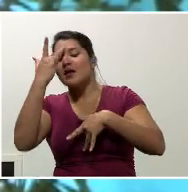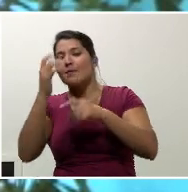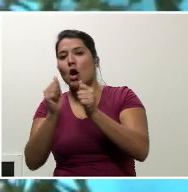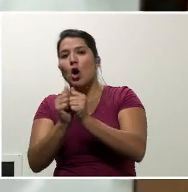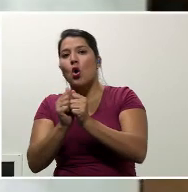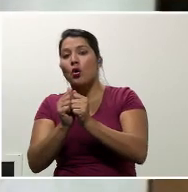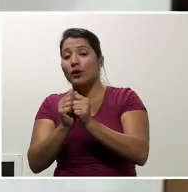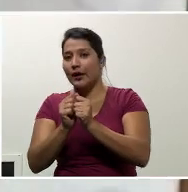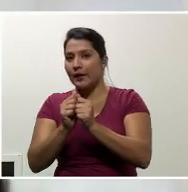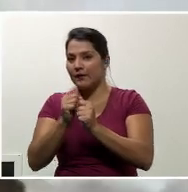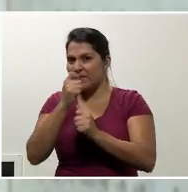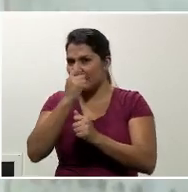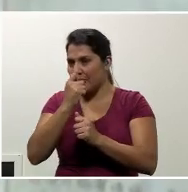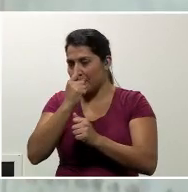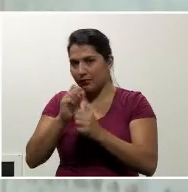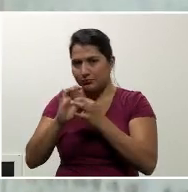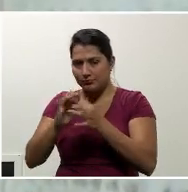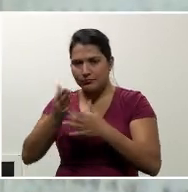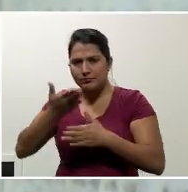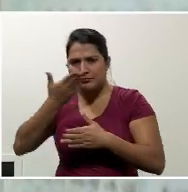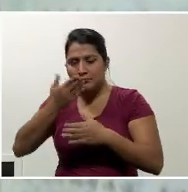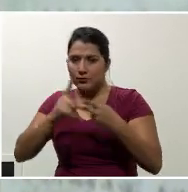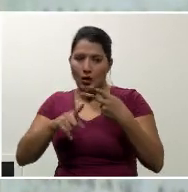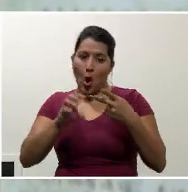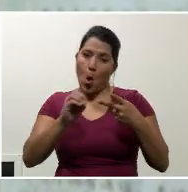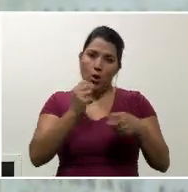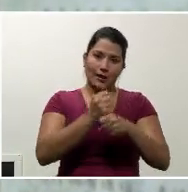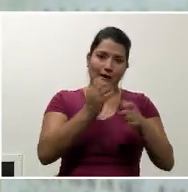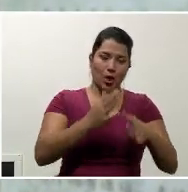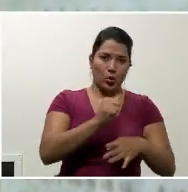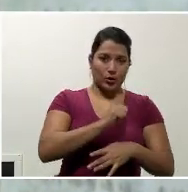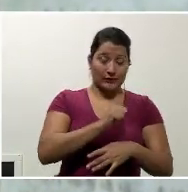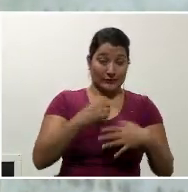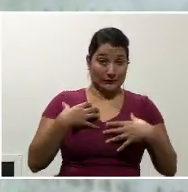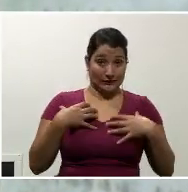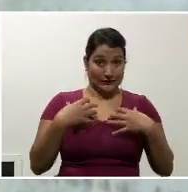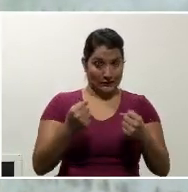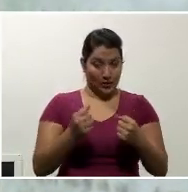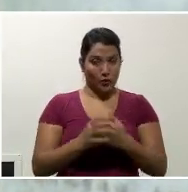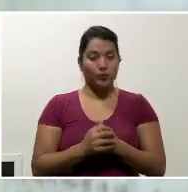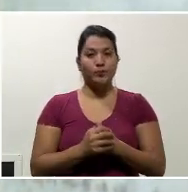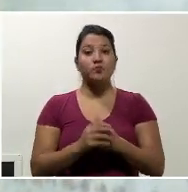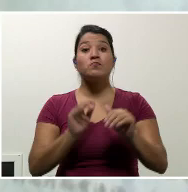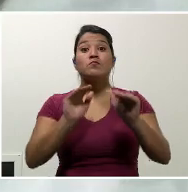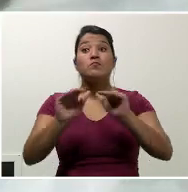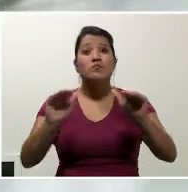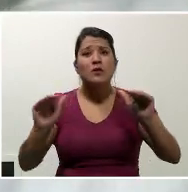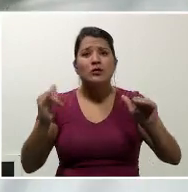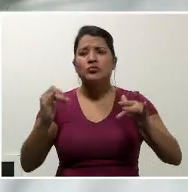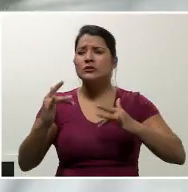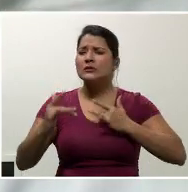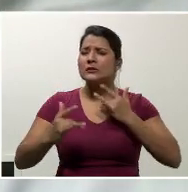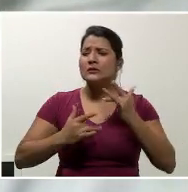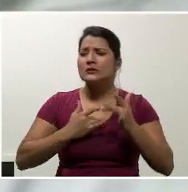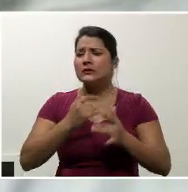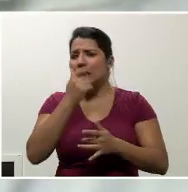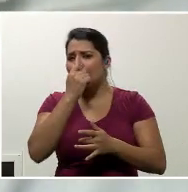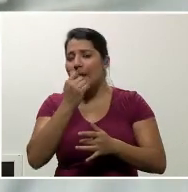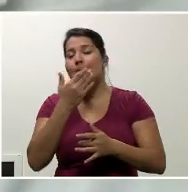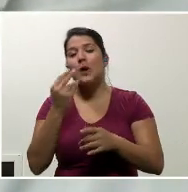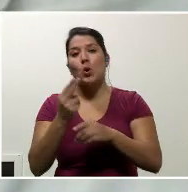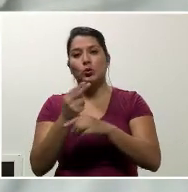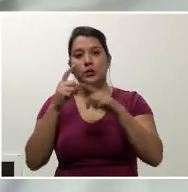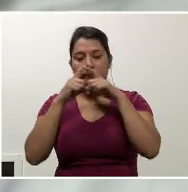salud. Autoridades de salud recomiendan a la población usar mascarillas en caso de tener síntomas gripales y salir a la